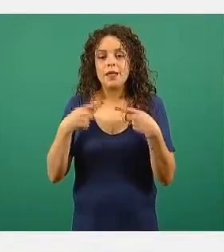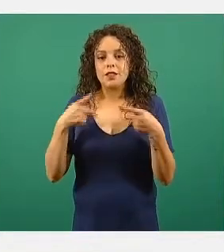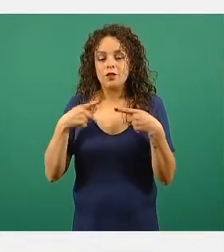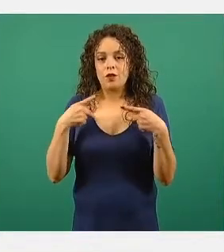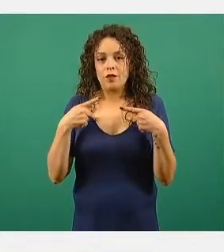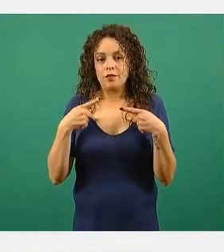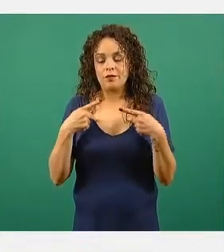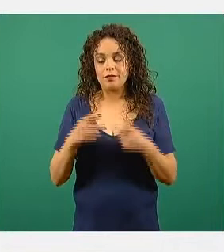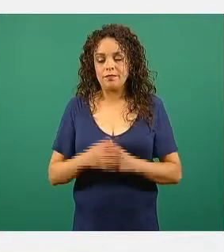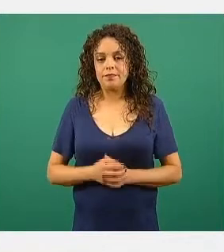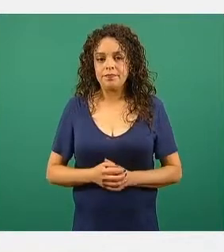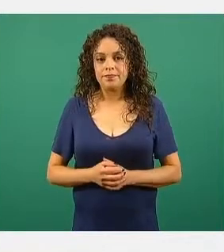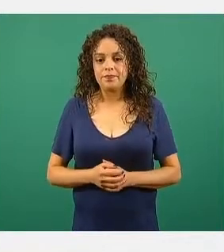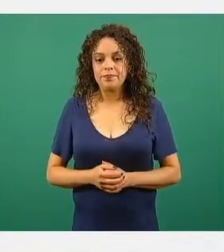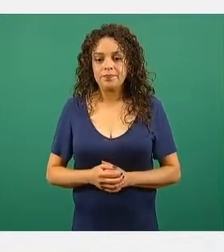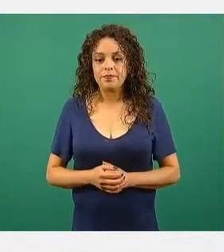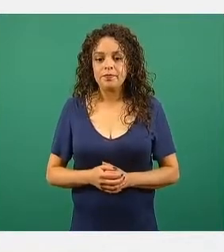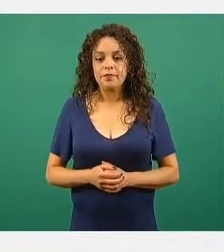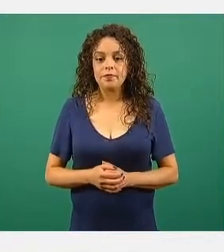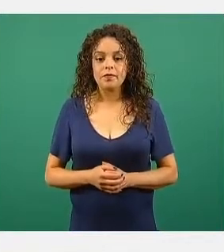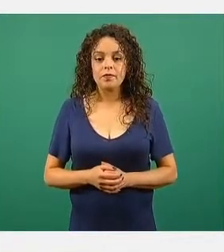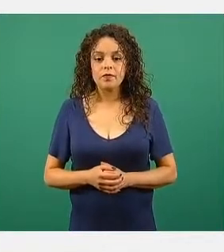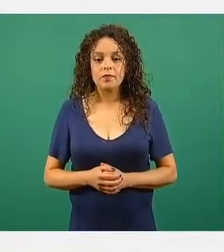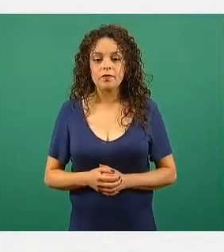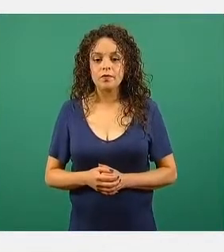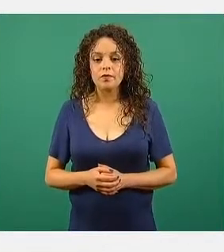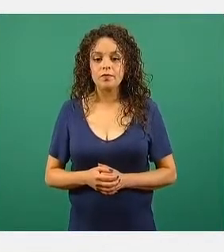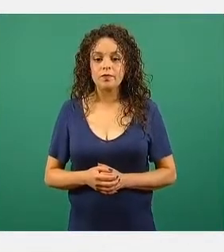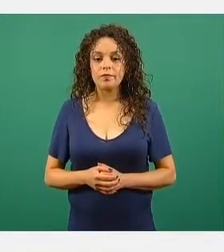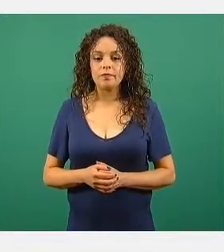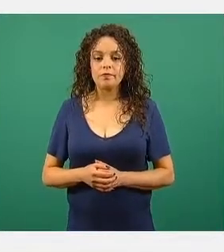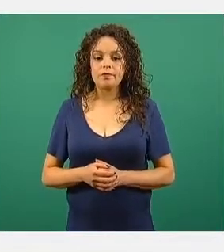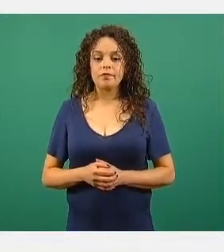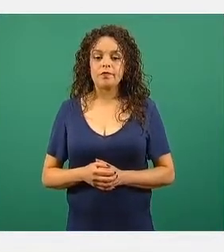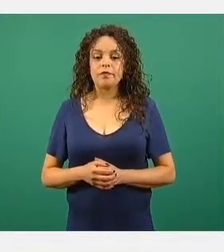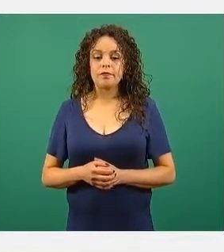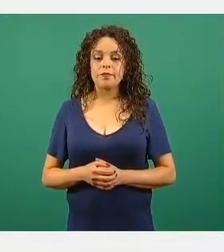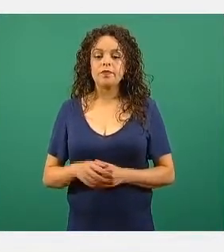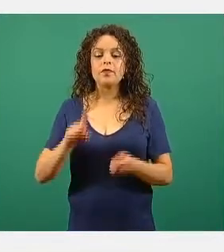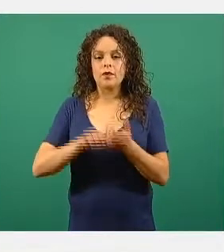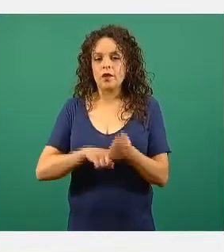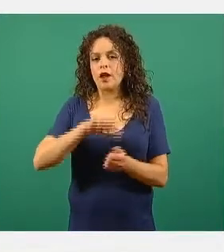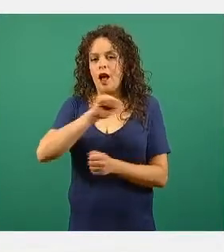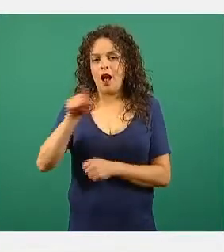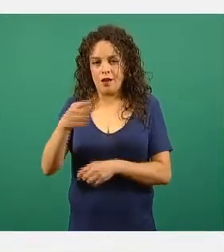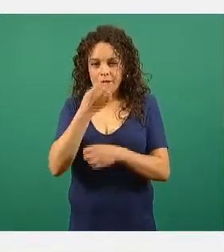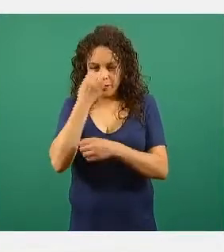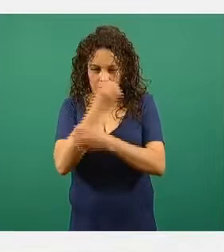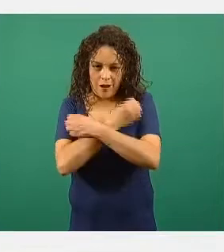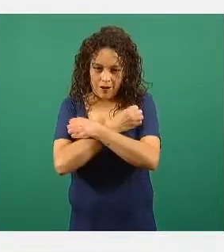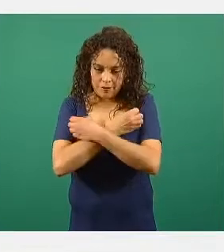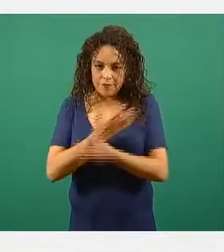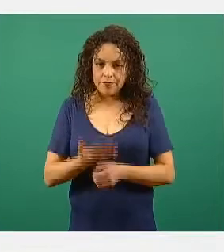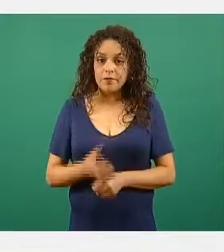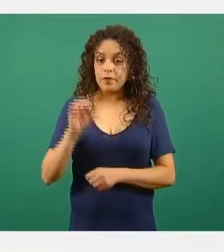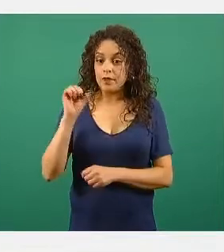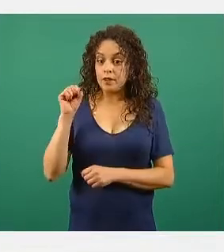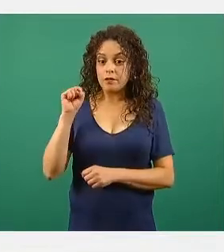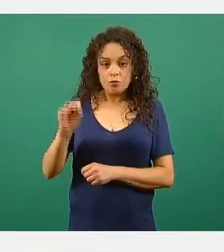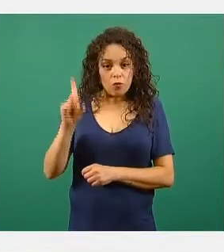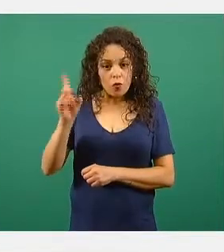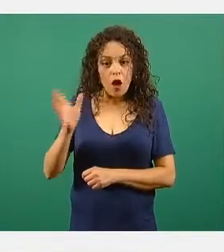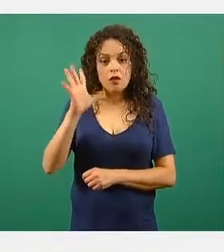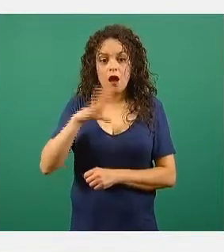están alrededor de esta actividad escolar. El sábado y domingo ya está programado que